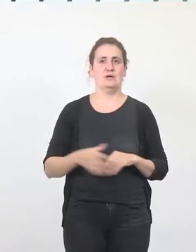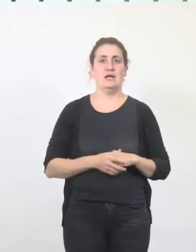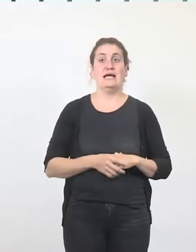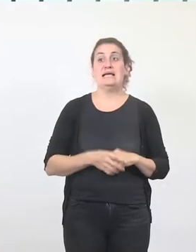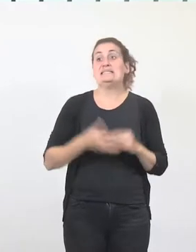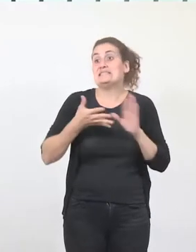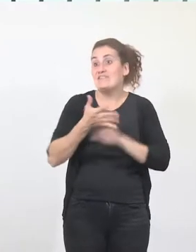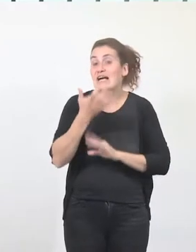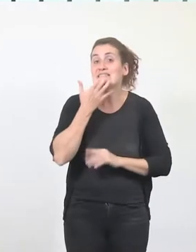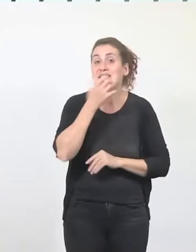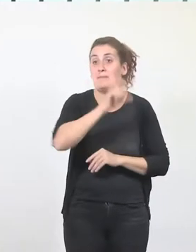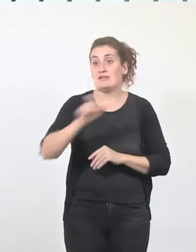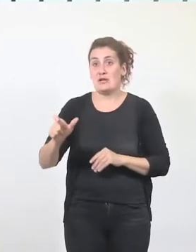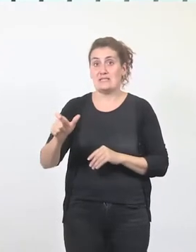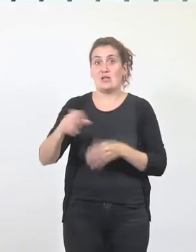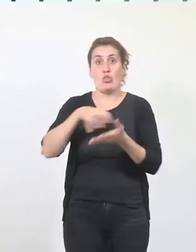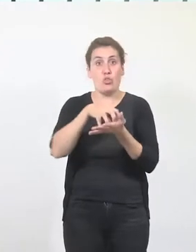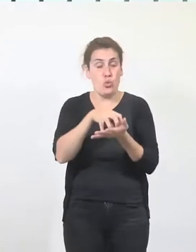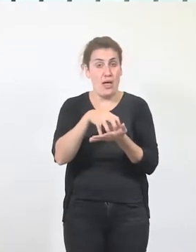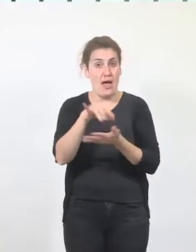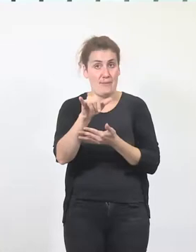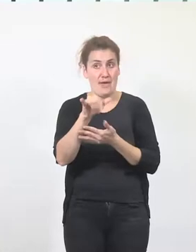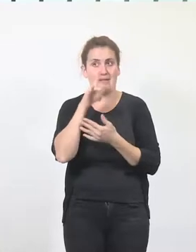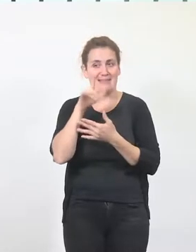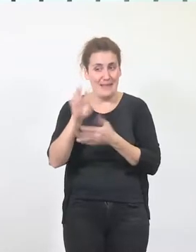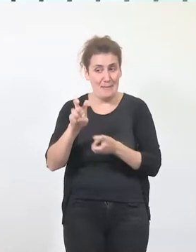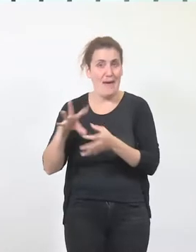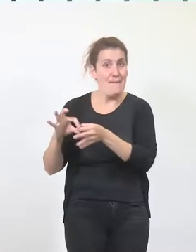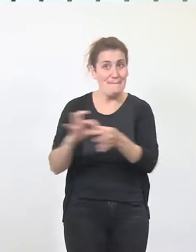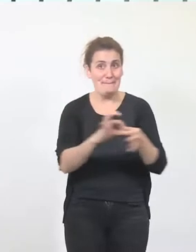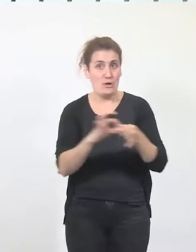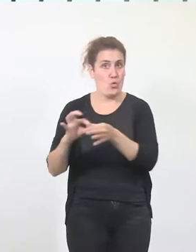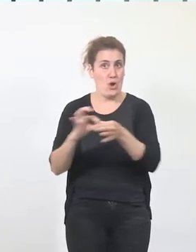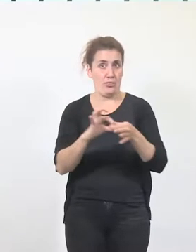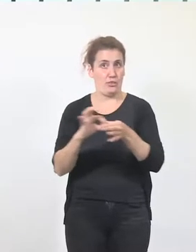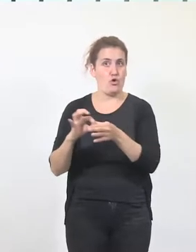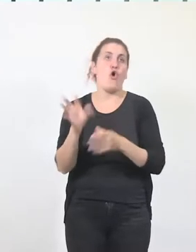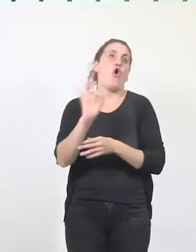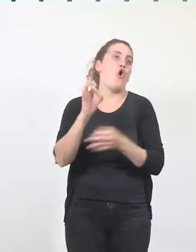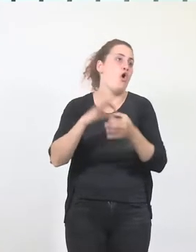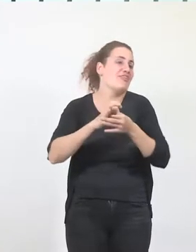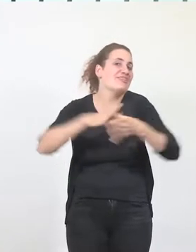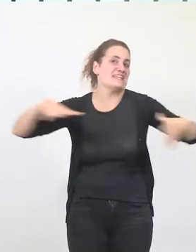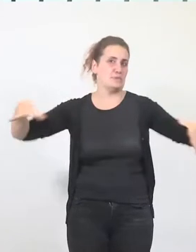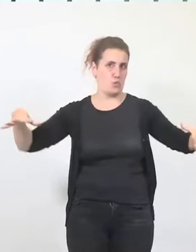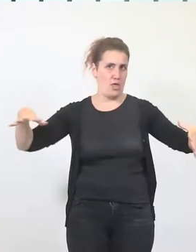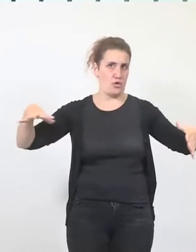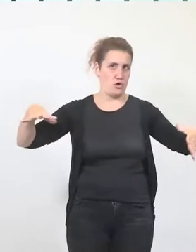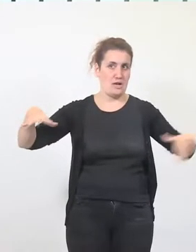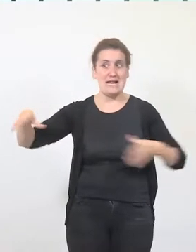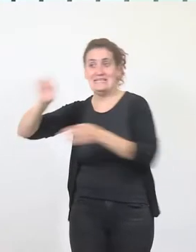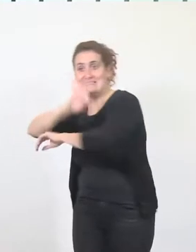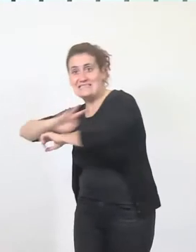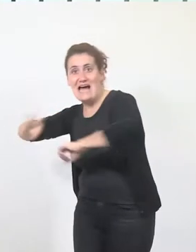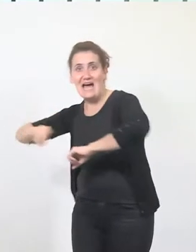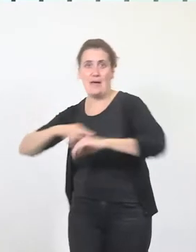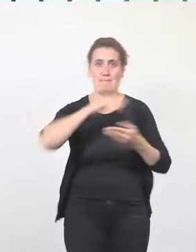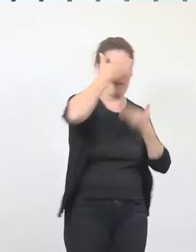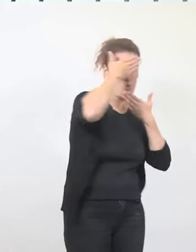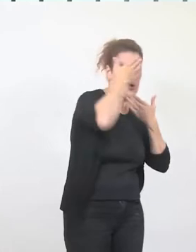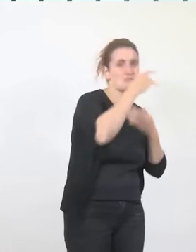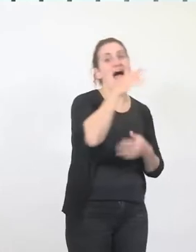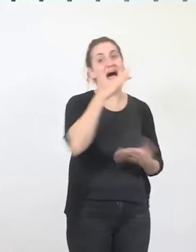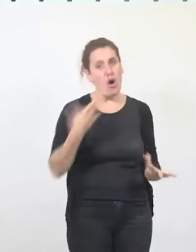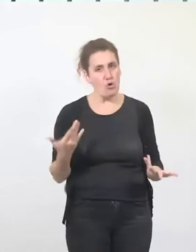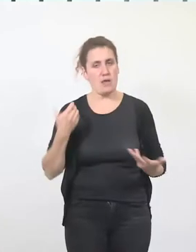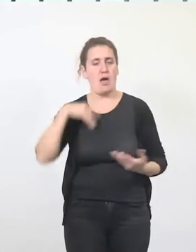que tenían en duda, esa vinculación o desvinculación entre el Sáhara y Marruecos ahora